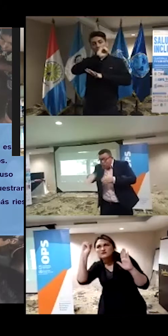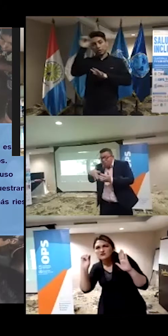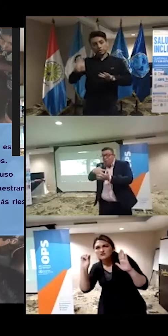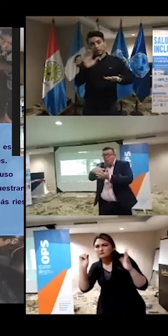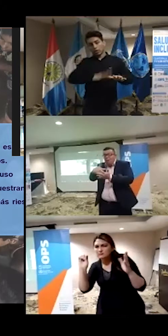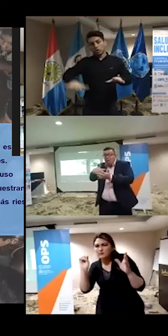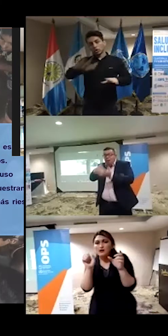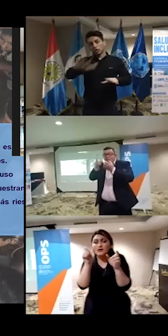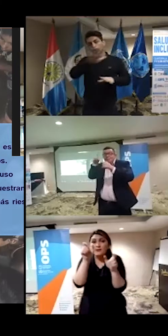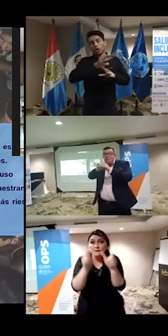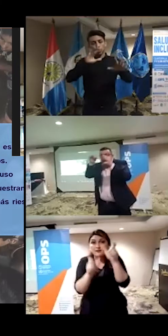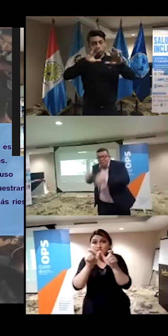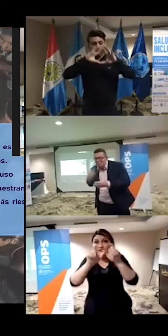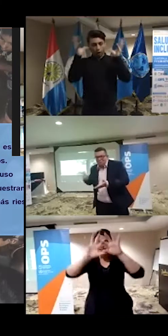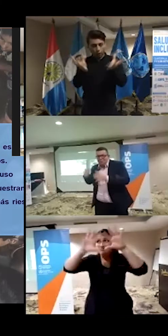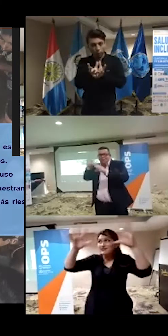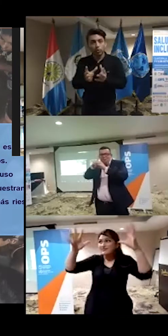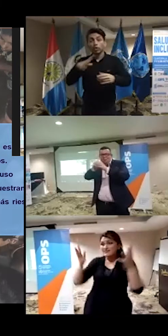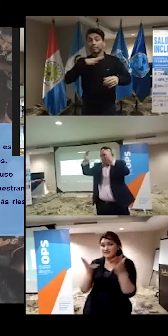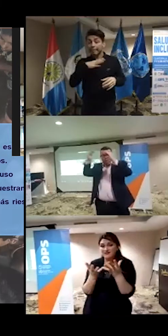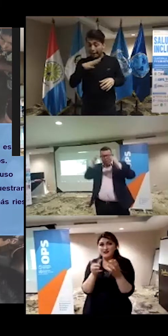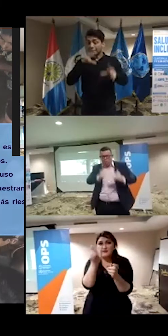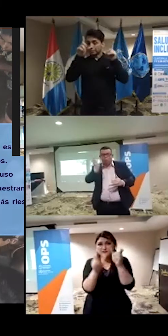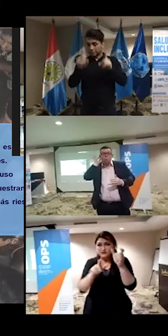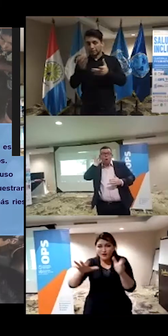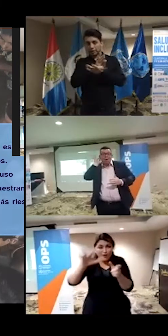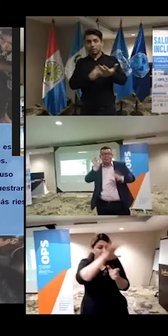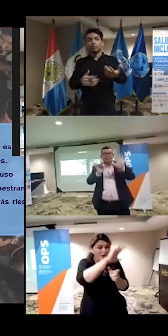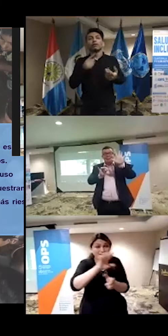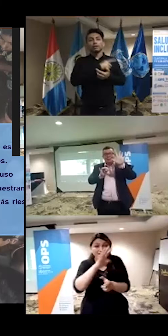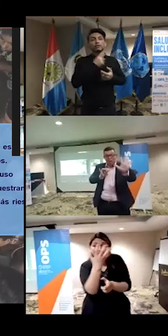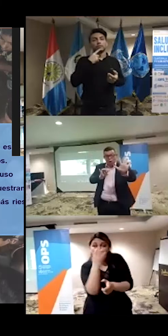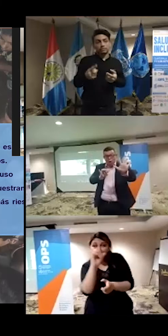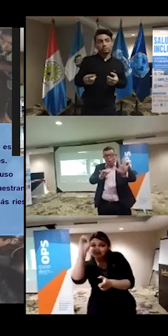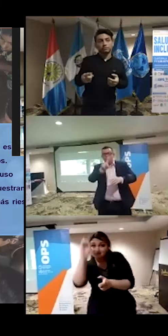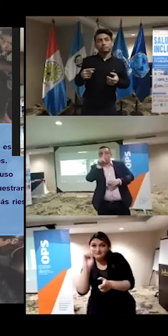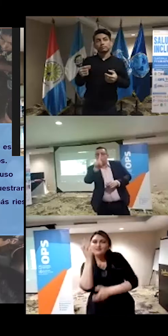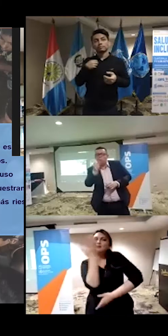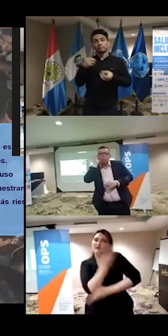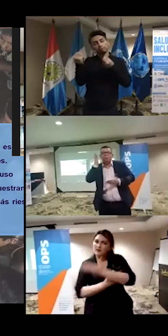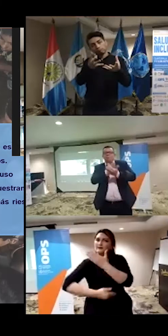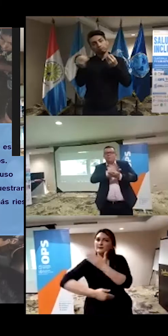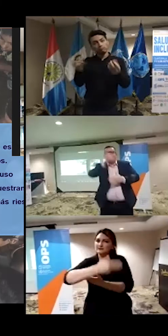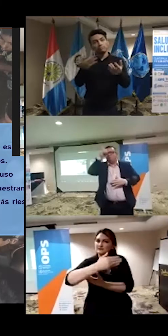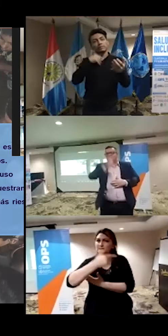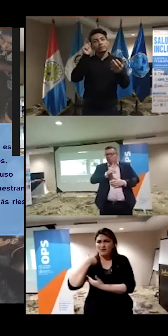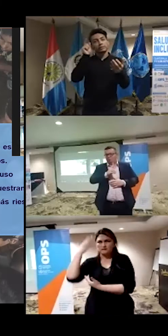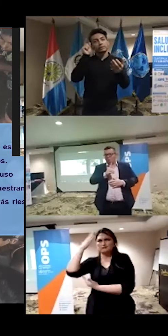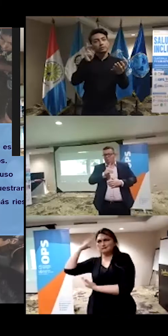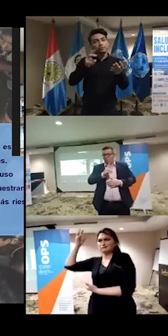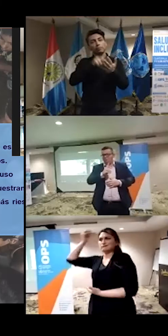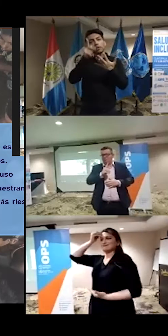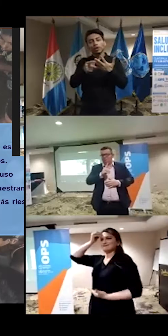población global tiene algún tipo de discapacidad. Es un dato que traemos por lo general a todos nuestros discursos y